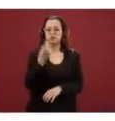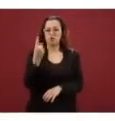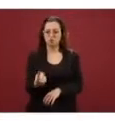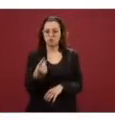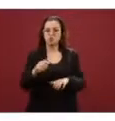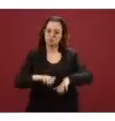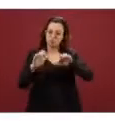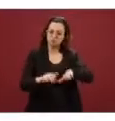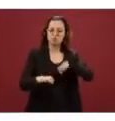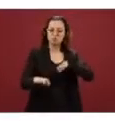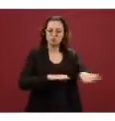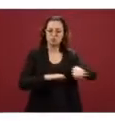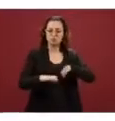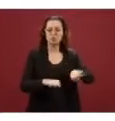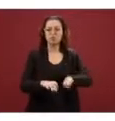12.661, que corresponden